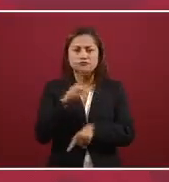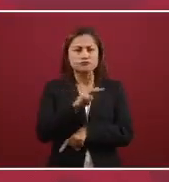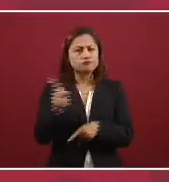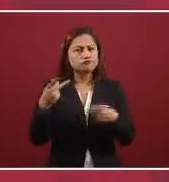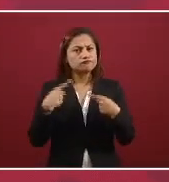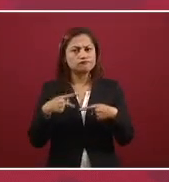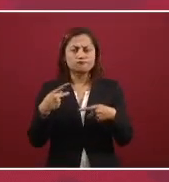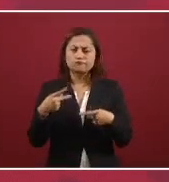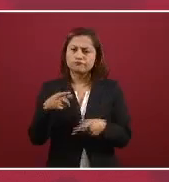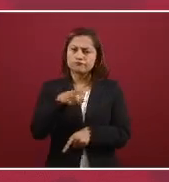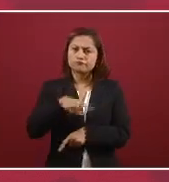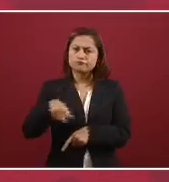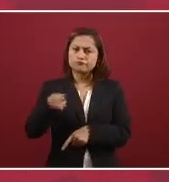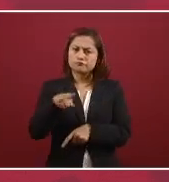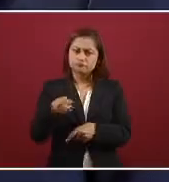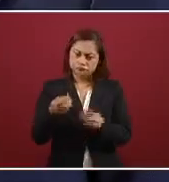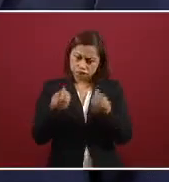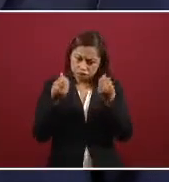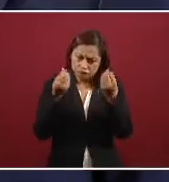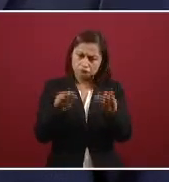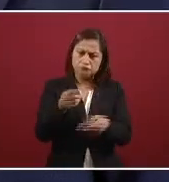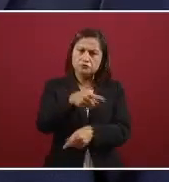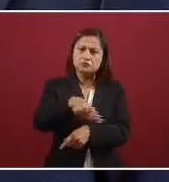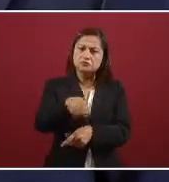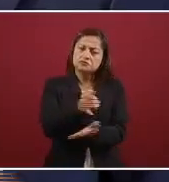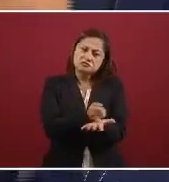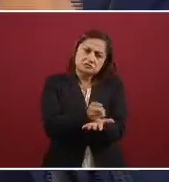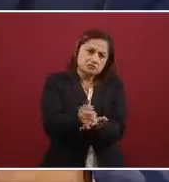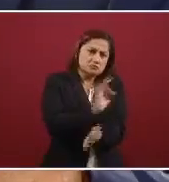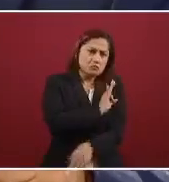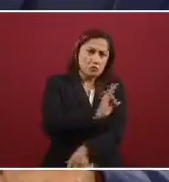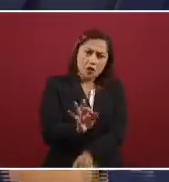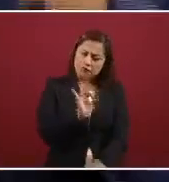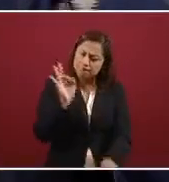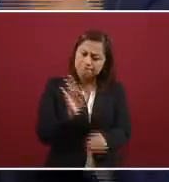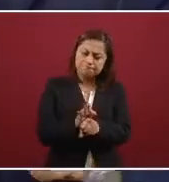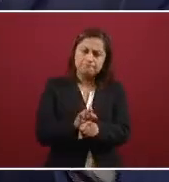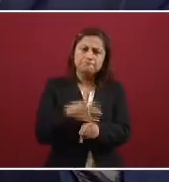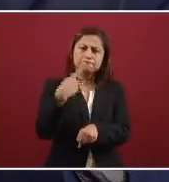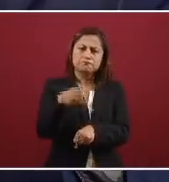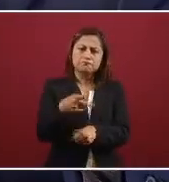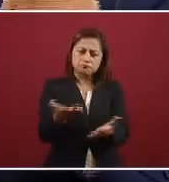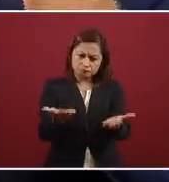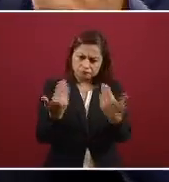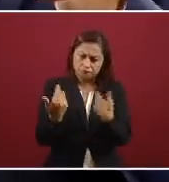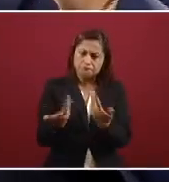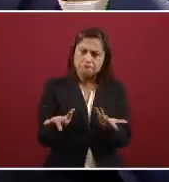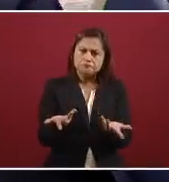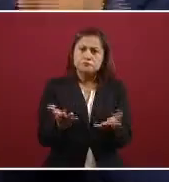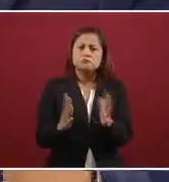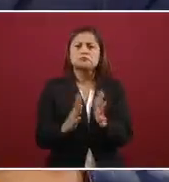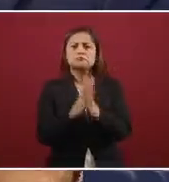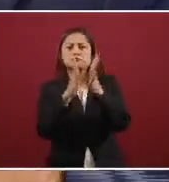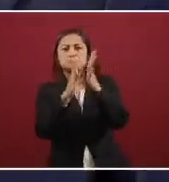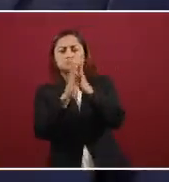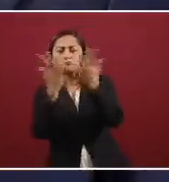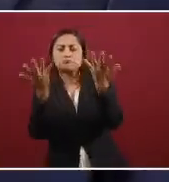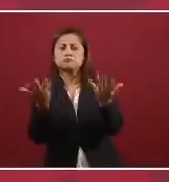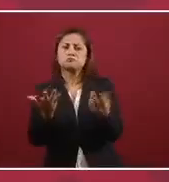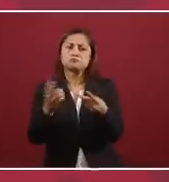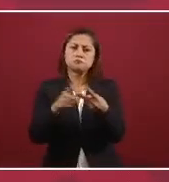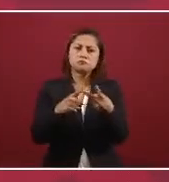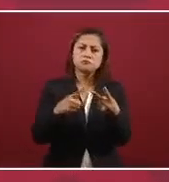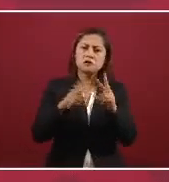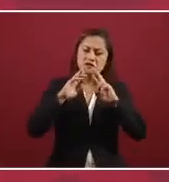a que decida en consultas, en plebiscitos, en